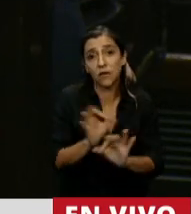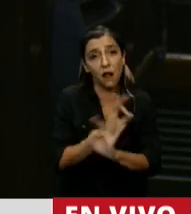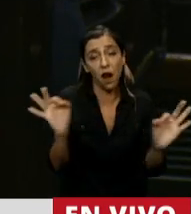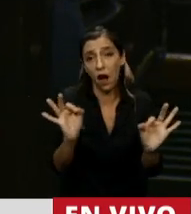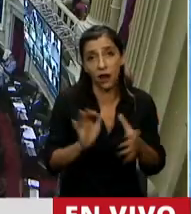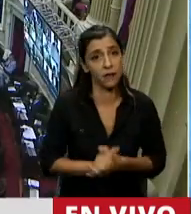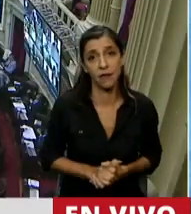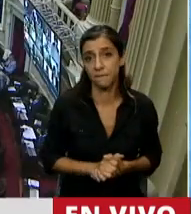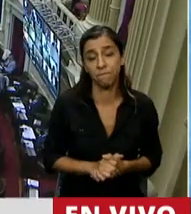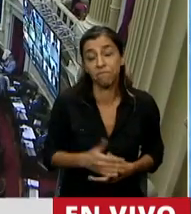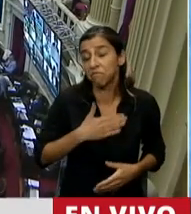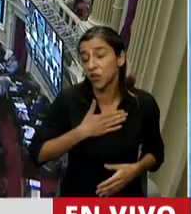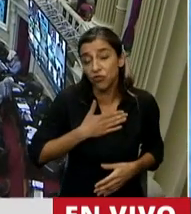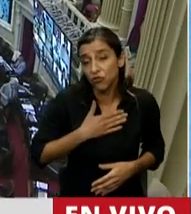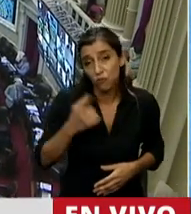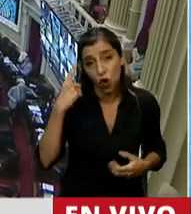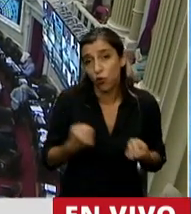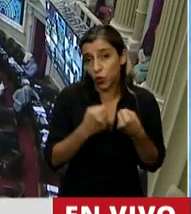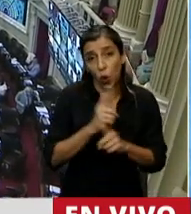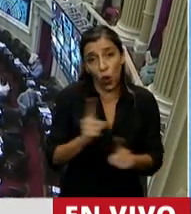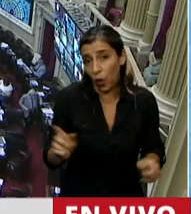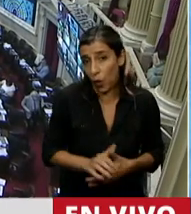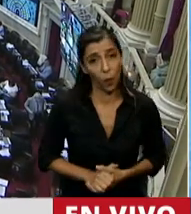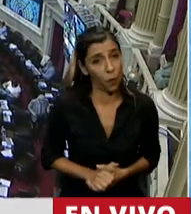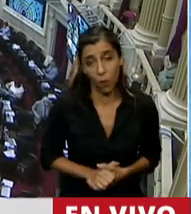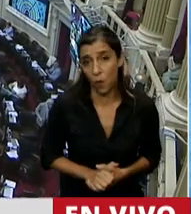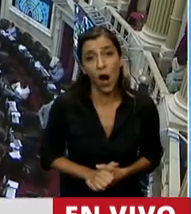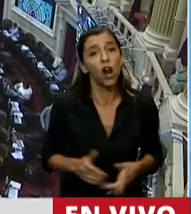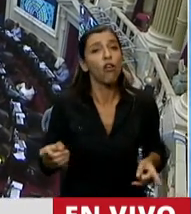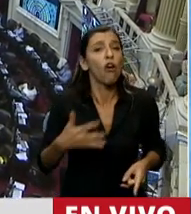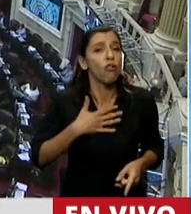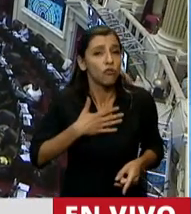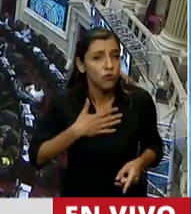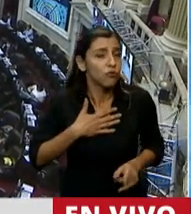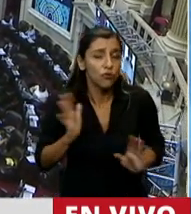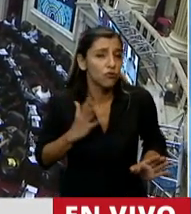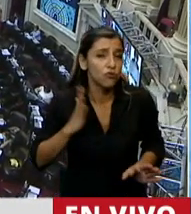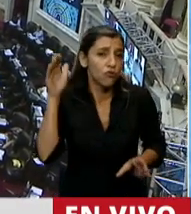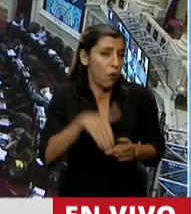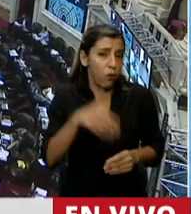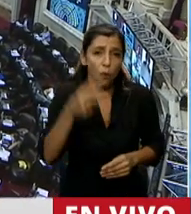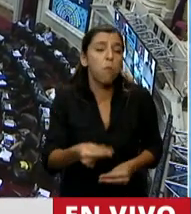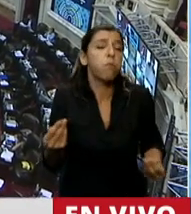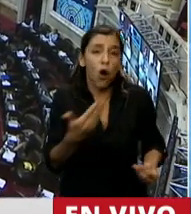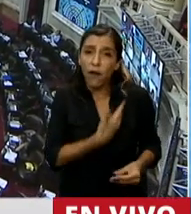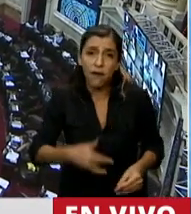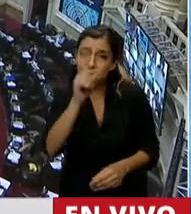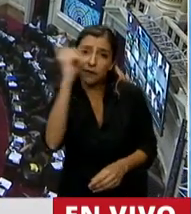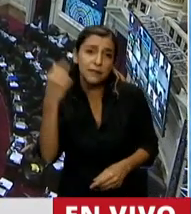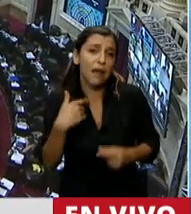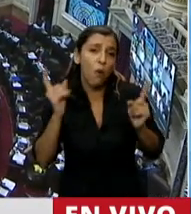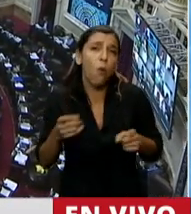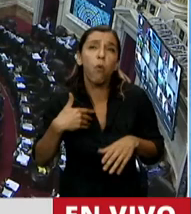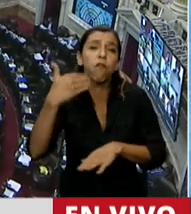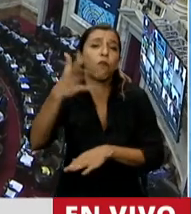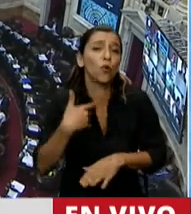no lo acompaño, además, porque creo que el Estado puede seguir ausente o va a seguir ausente en lo que respecta a las